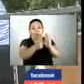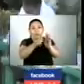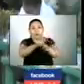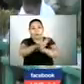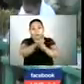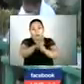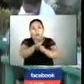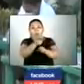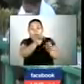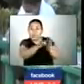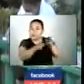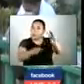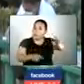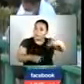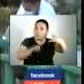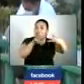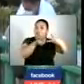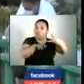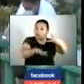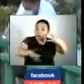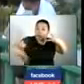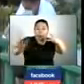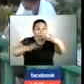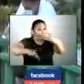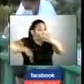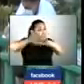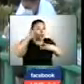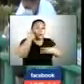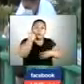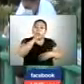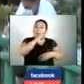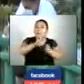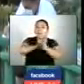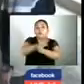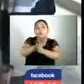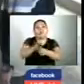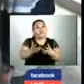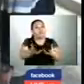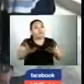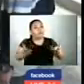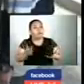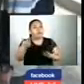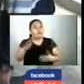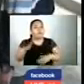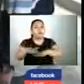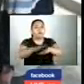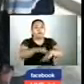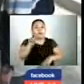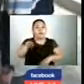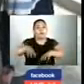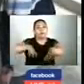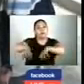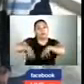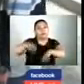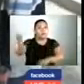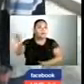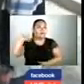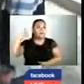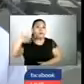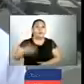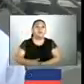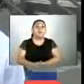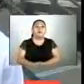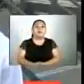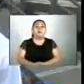-19, es el tercero con más casos confirmados que desde el inicio de la pandemia reporta en el departamento de San Miguel.